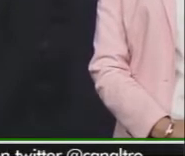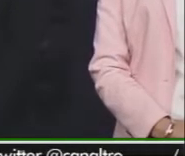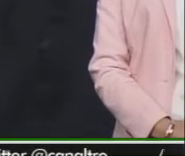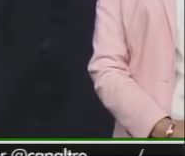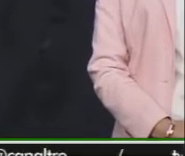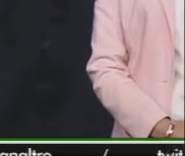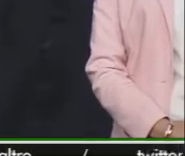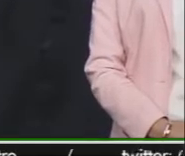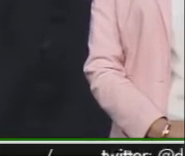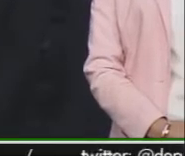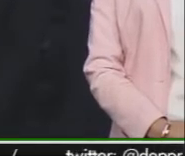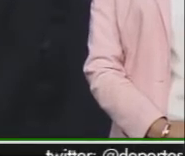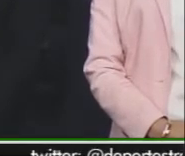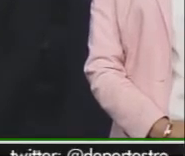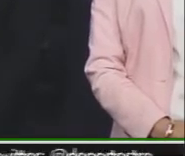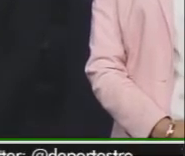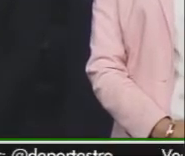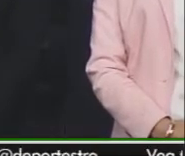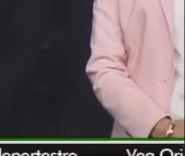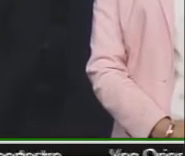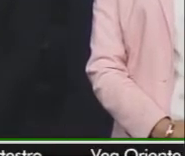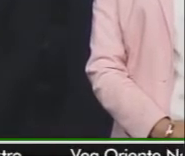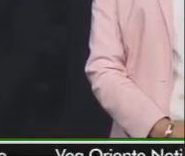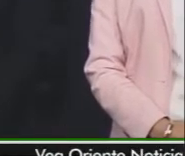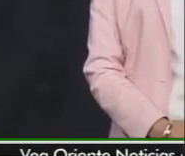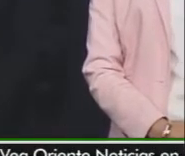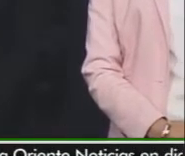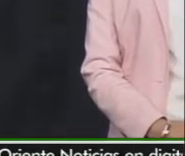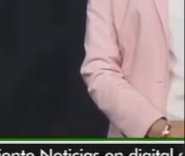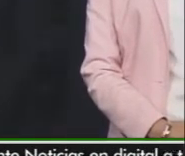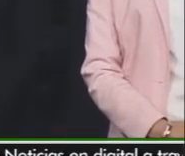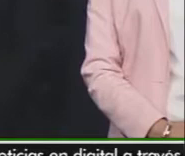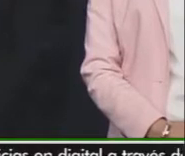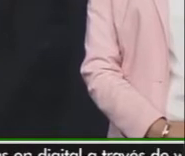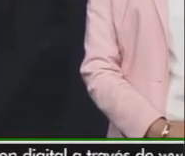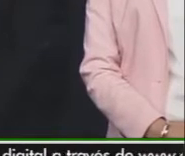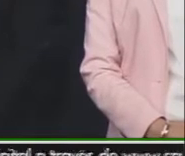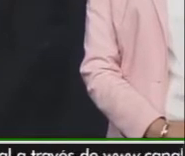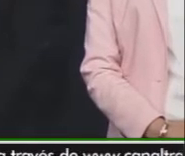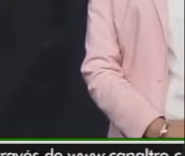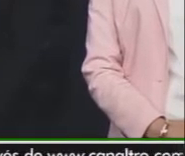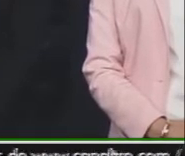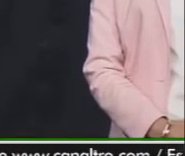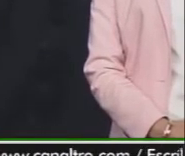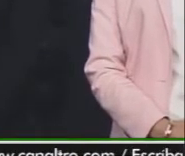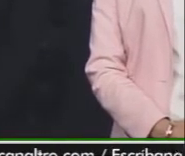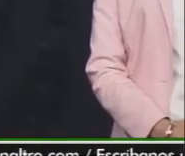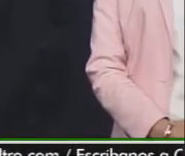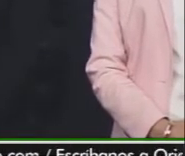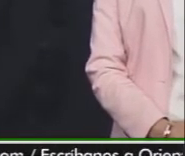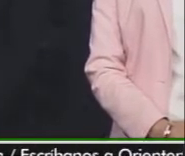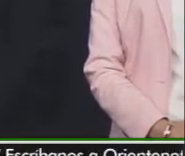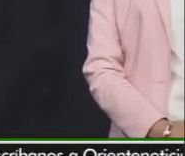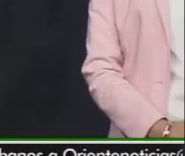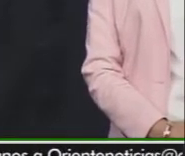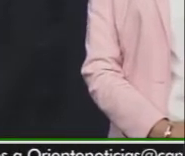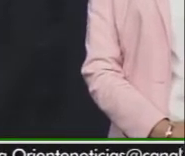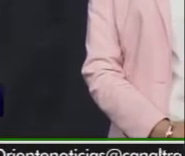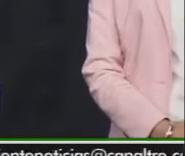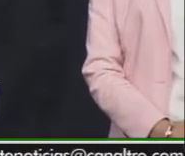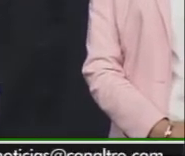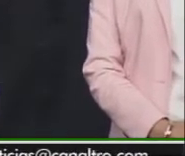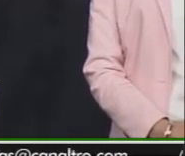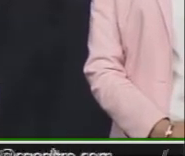con firmeza y con la prudencia que requiere esta situación nuestra